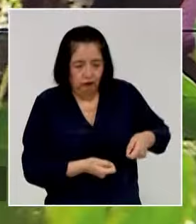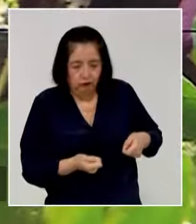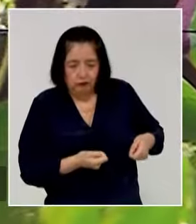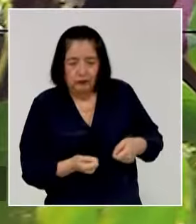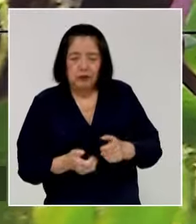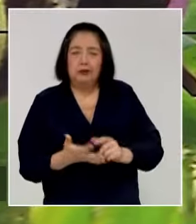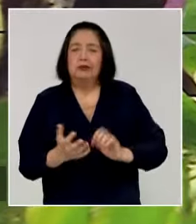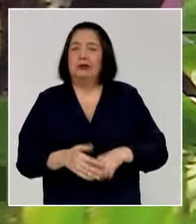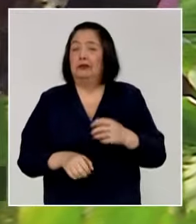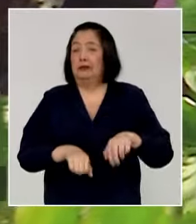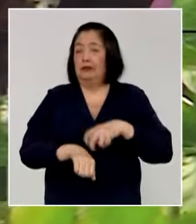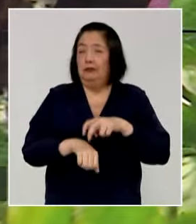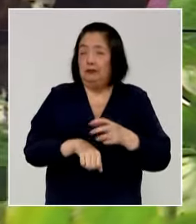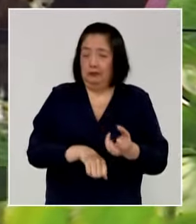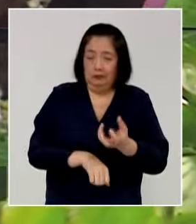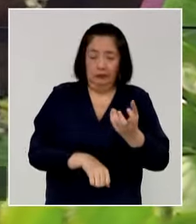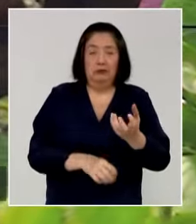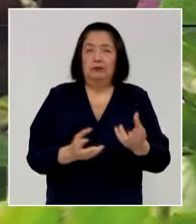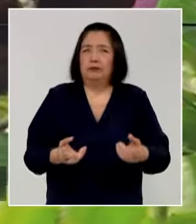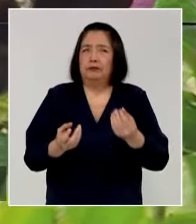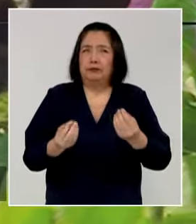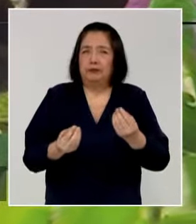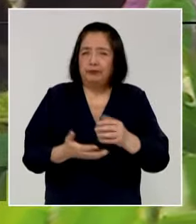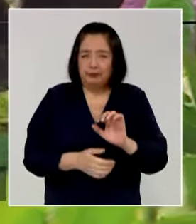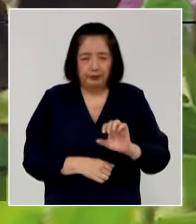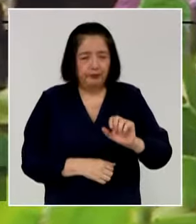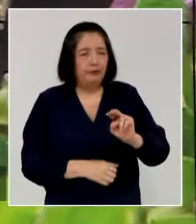milenario tubérculo bajo la modalidad del ayni.